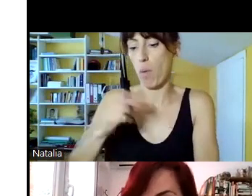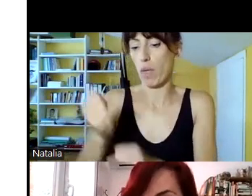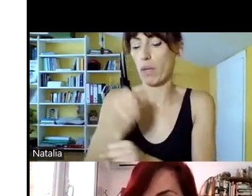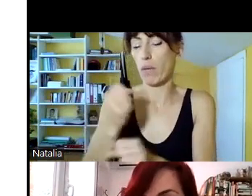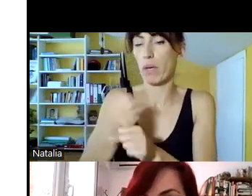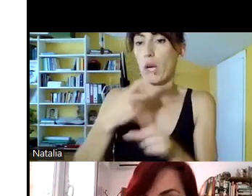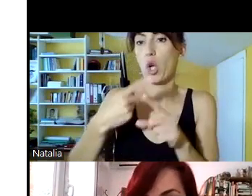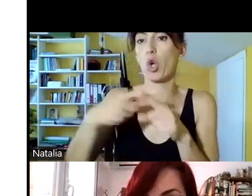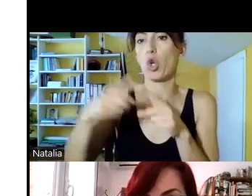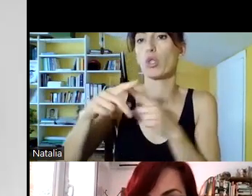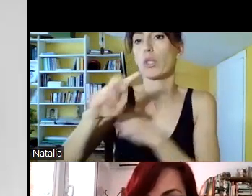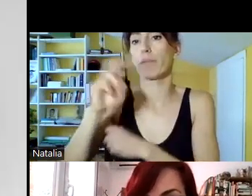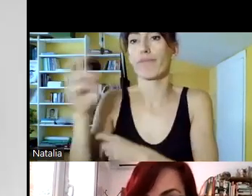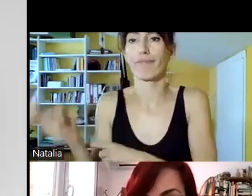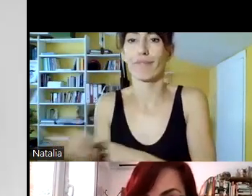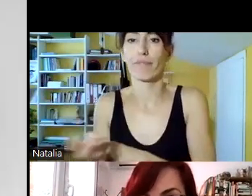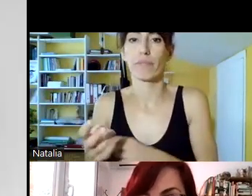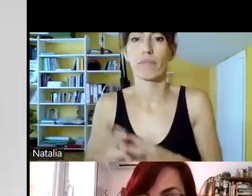cosas.